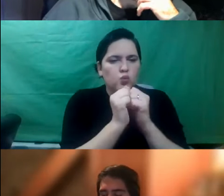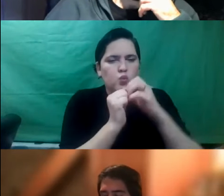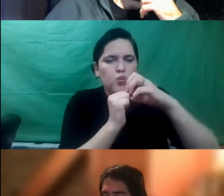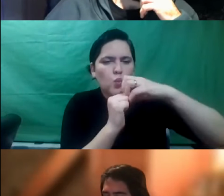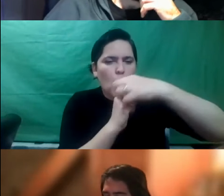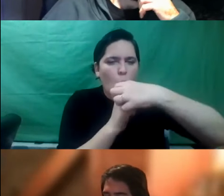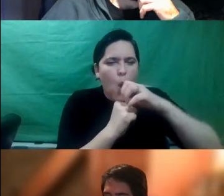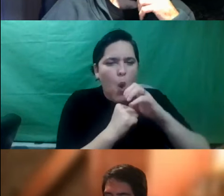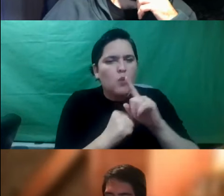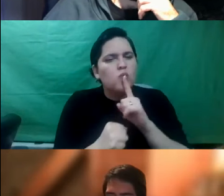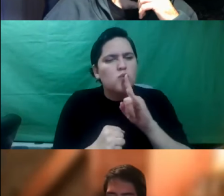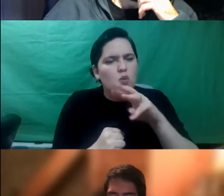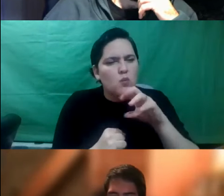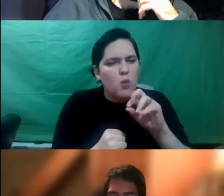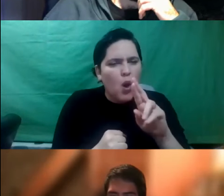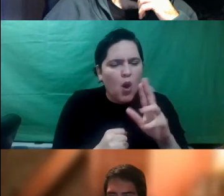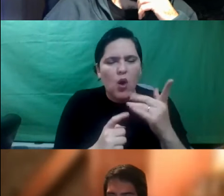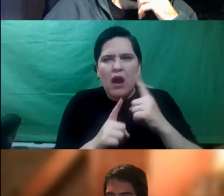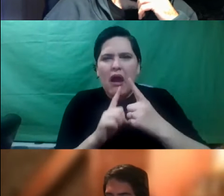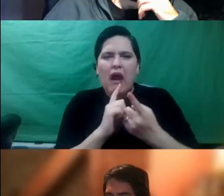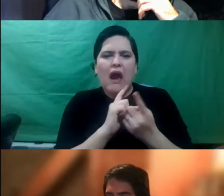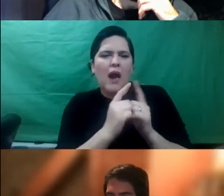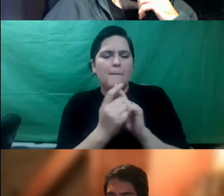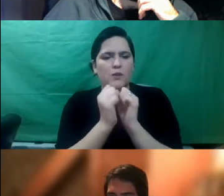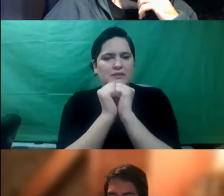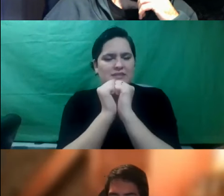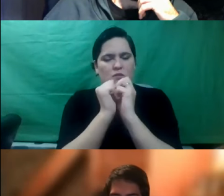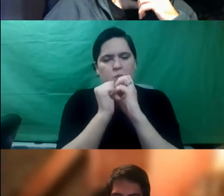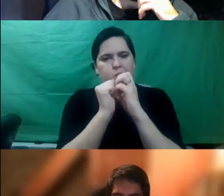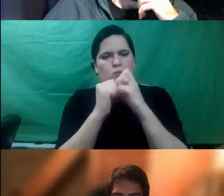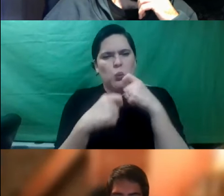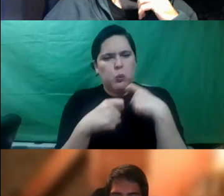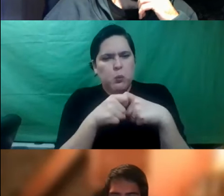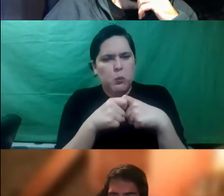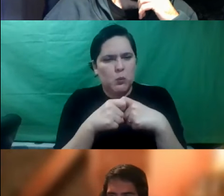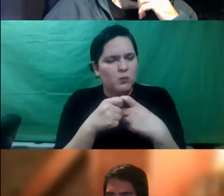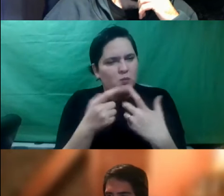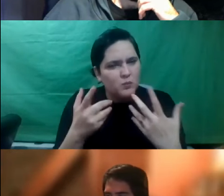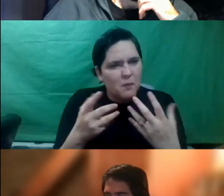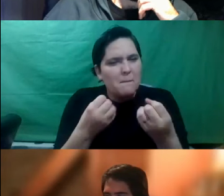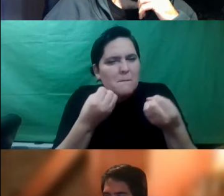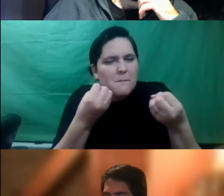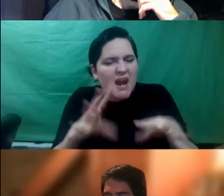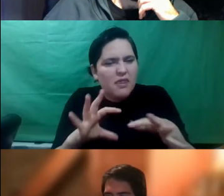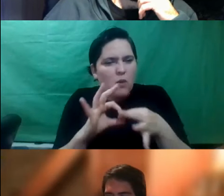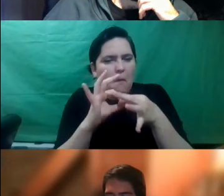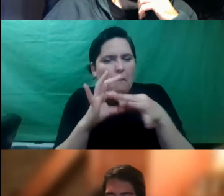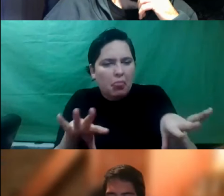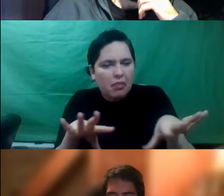ya cambian el estatus de la corteza cerebral, la hacen más rígida y eso hace que se pierdan conexiones